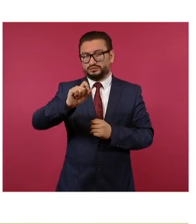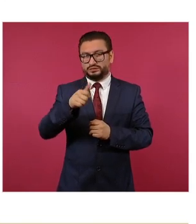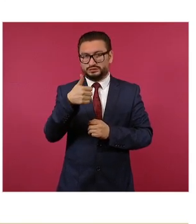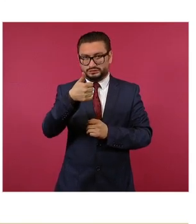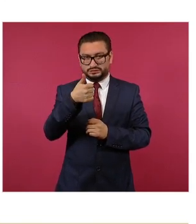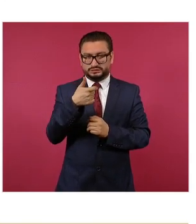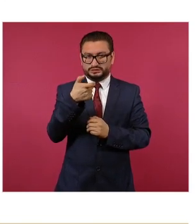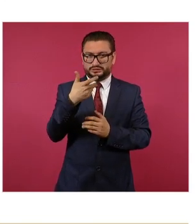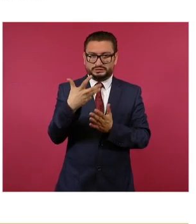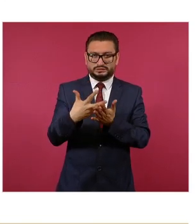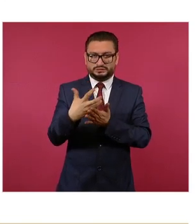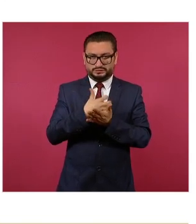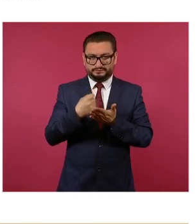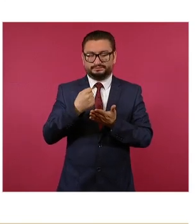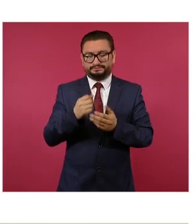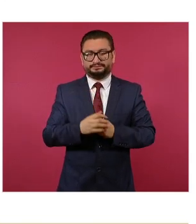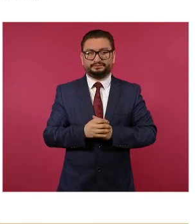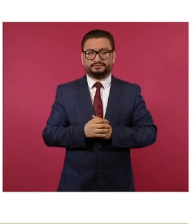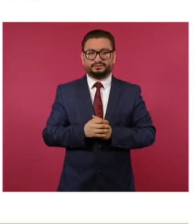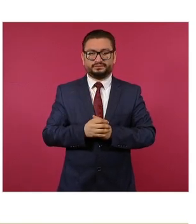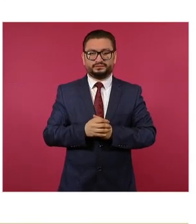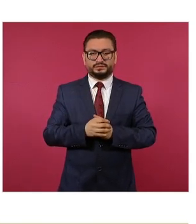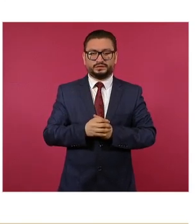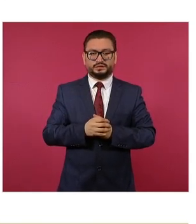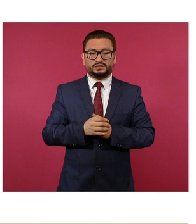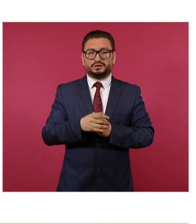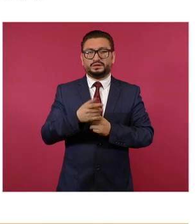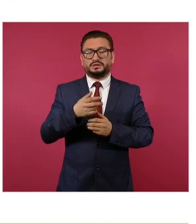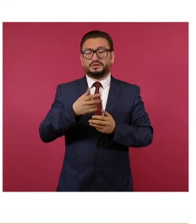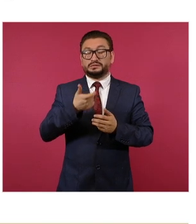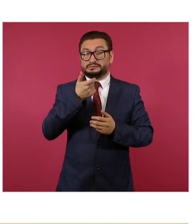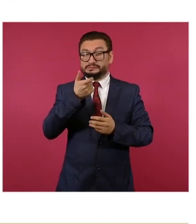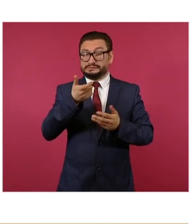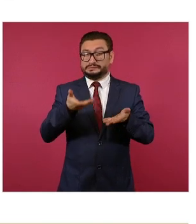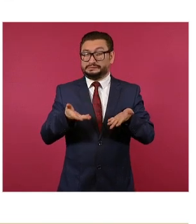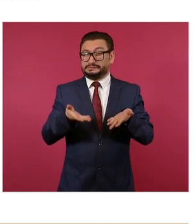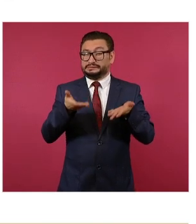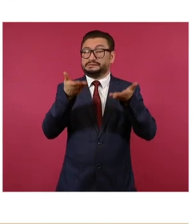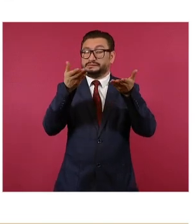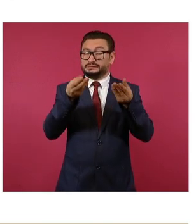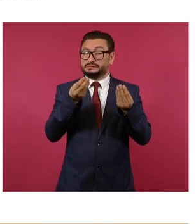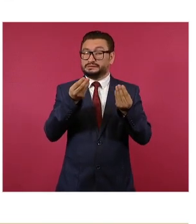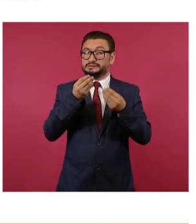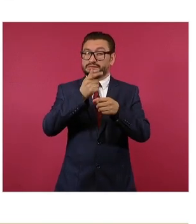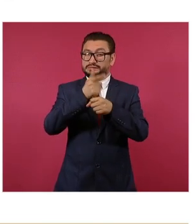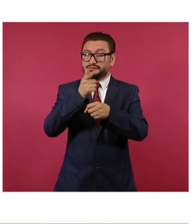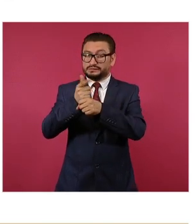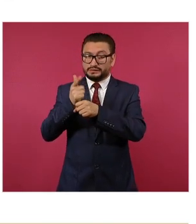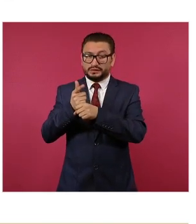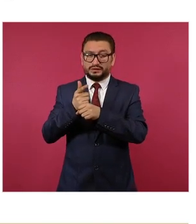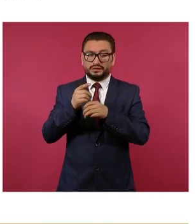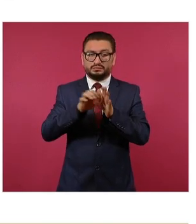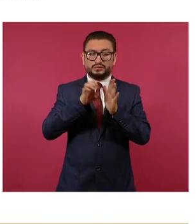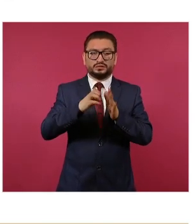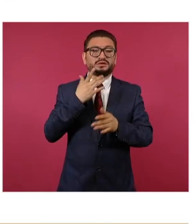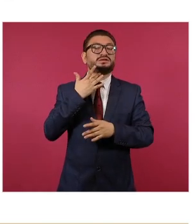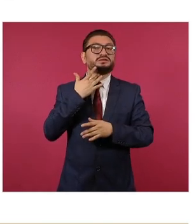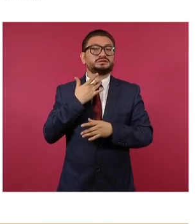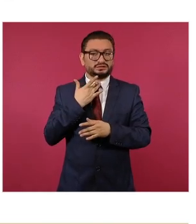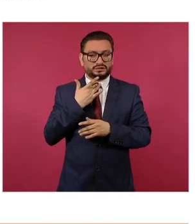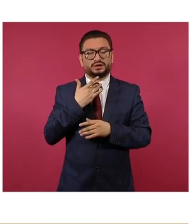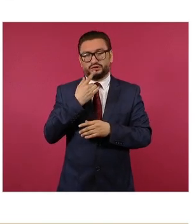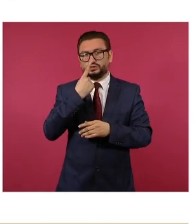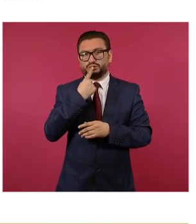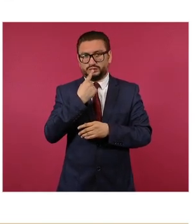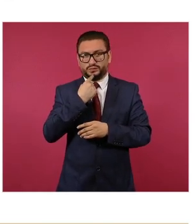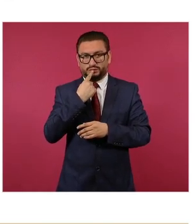$4.26 de indicador de ganancia. Son precios bastante elevados que estamos encontrando en el caso particular de la gasolina de alto